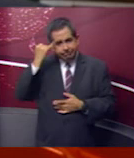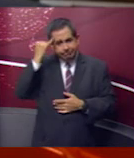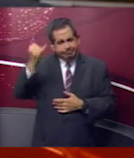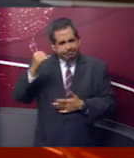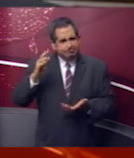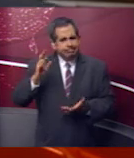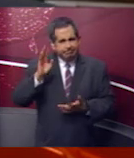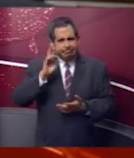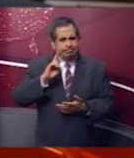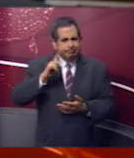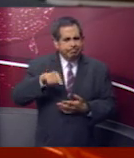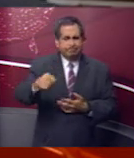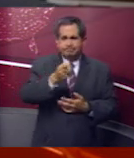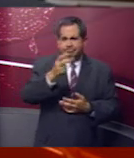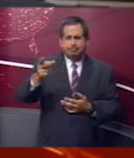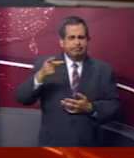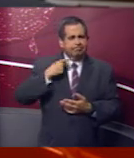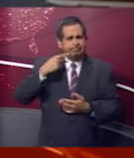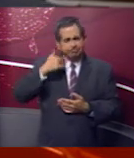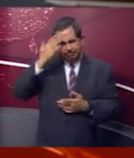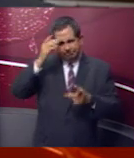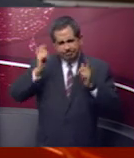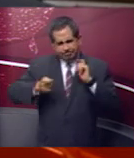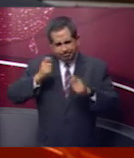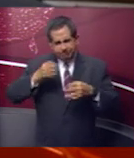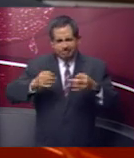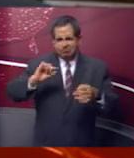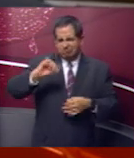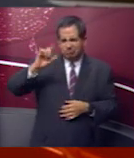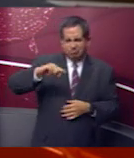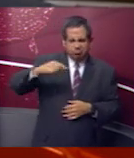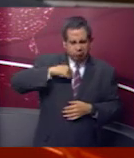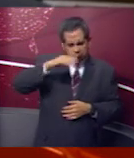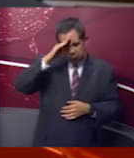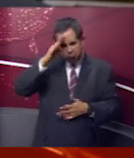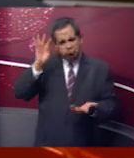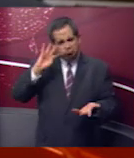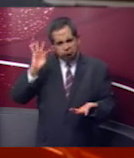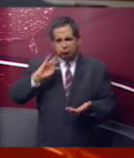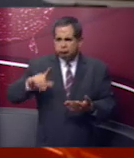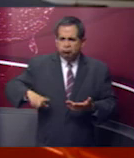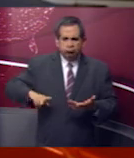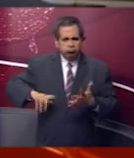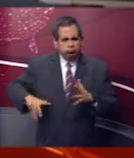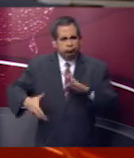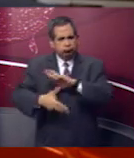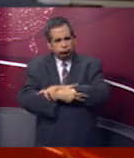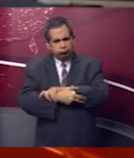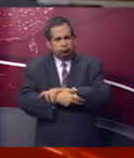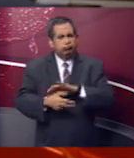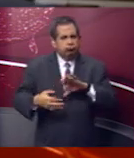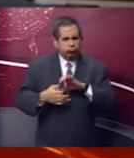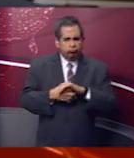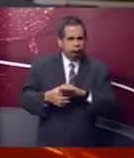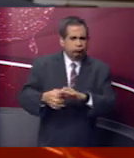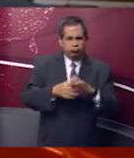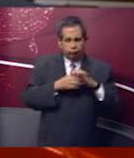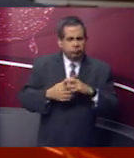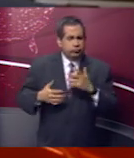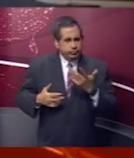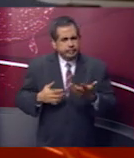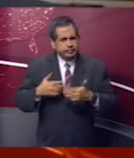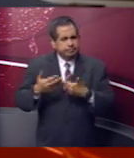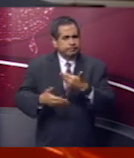manejando por politólogos y juristas y académicos en los últimos años, gobiernos de coalición